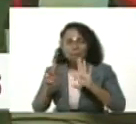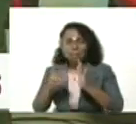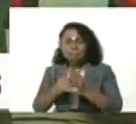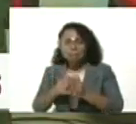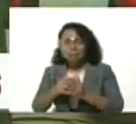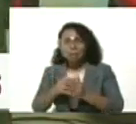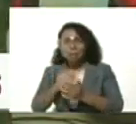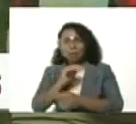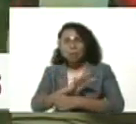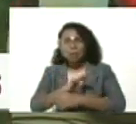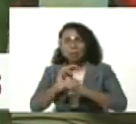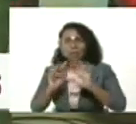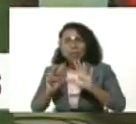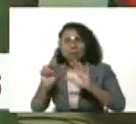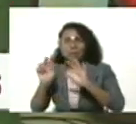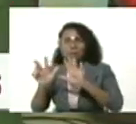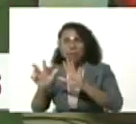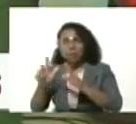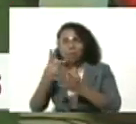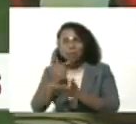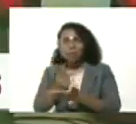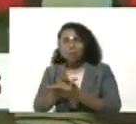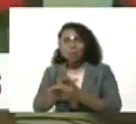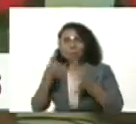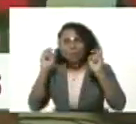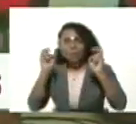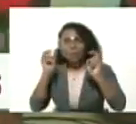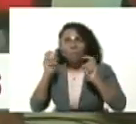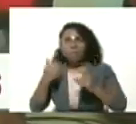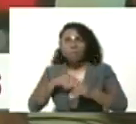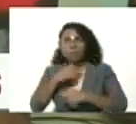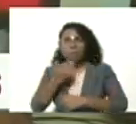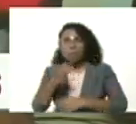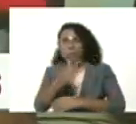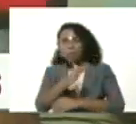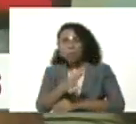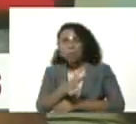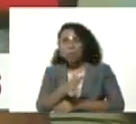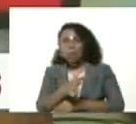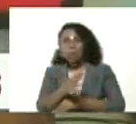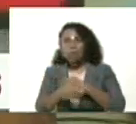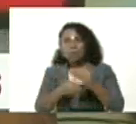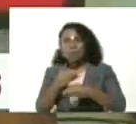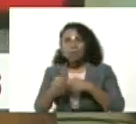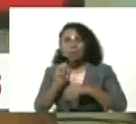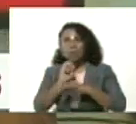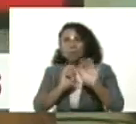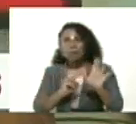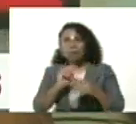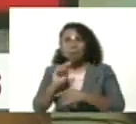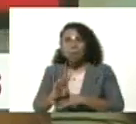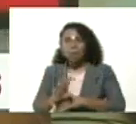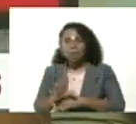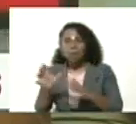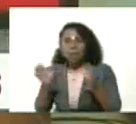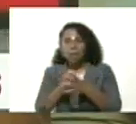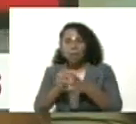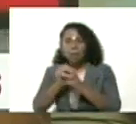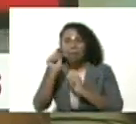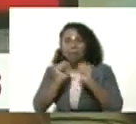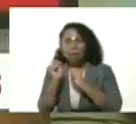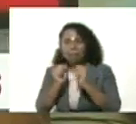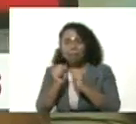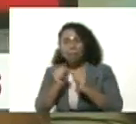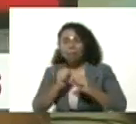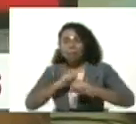27.478 kilogramos de producto, y hemos manejado ya, hemos aproximado medios de 74 equipos entre maquinarias,